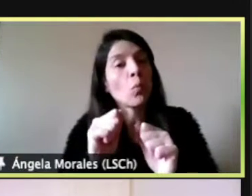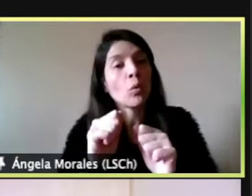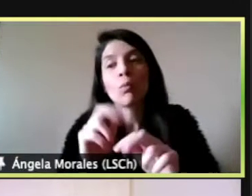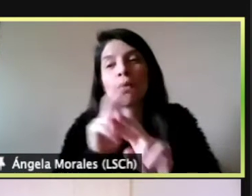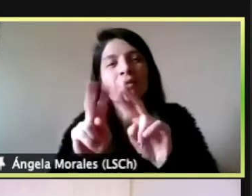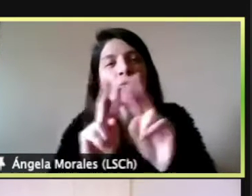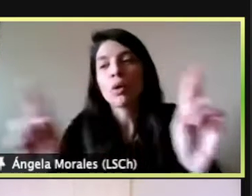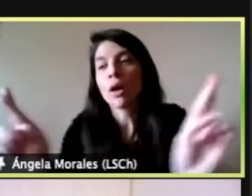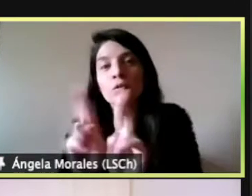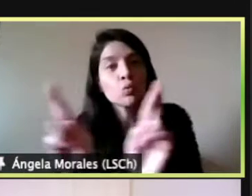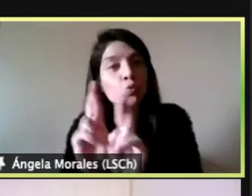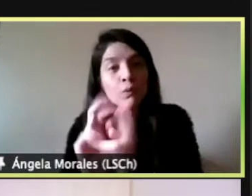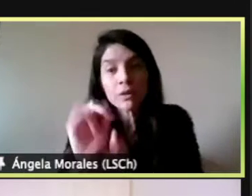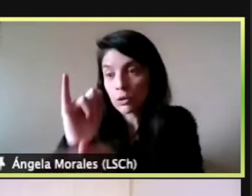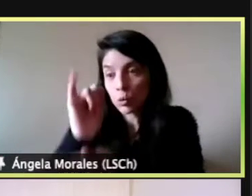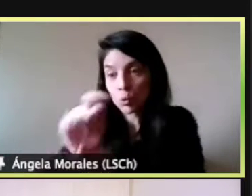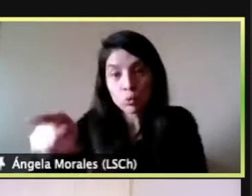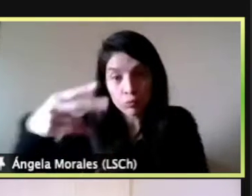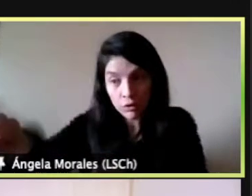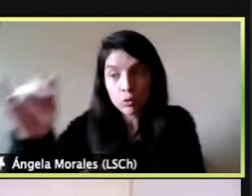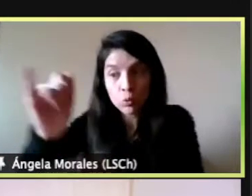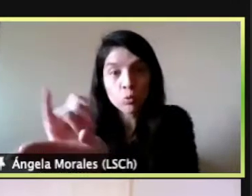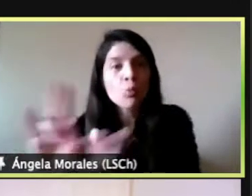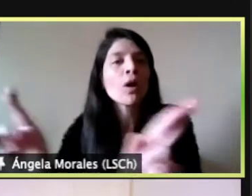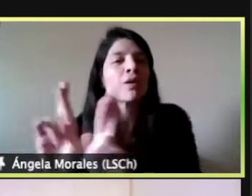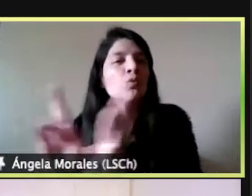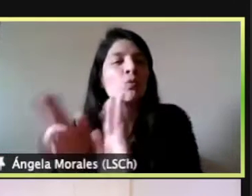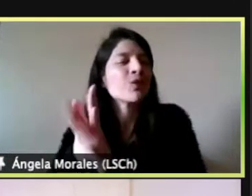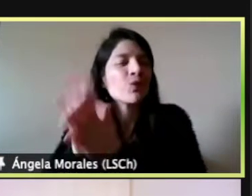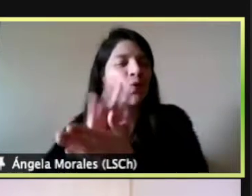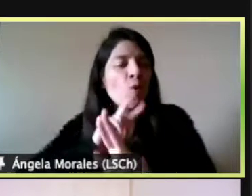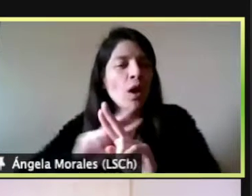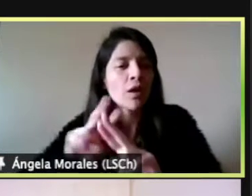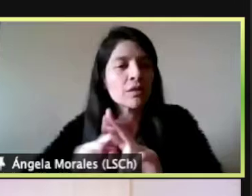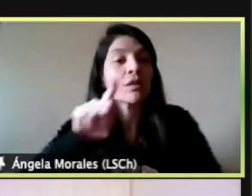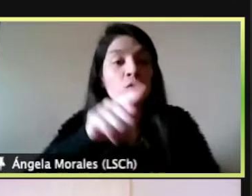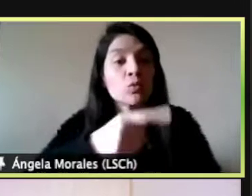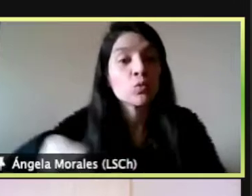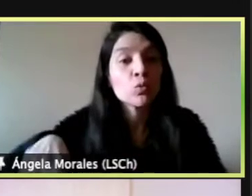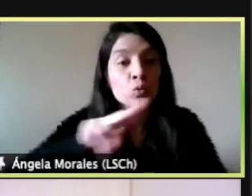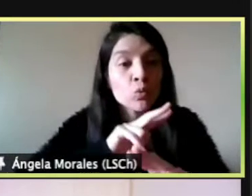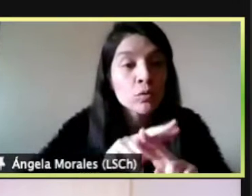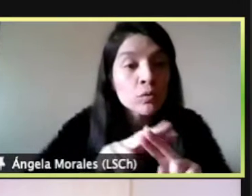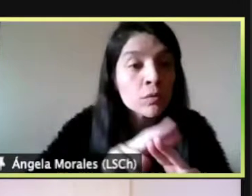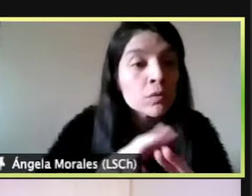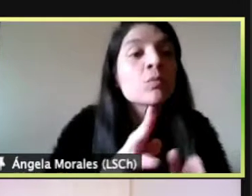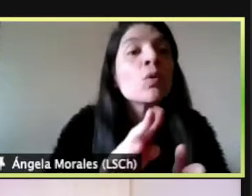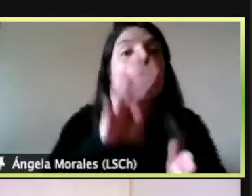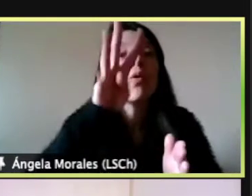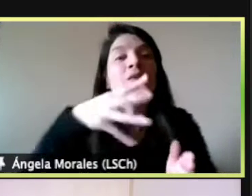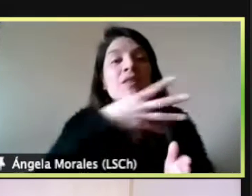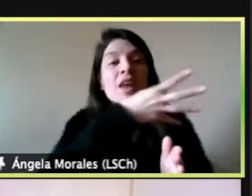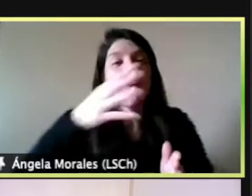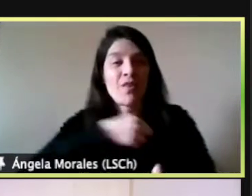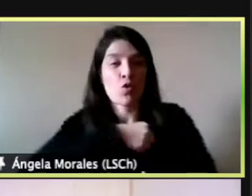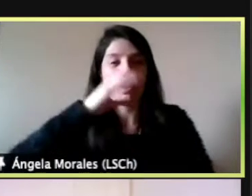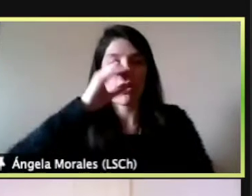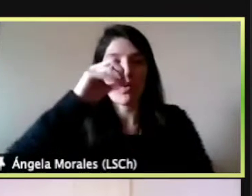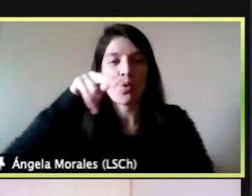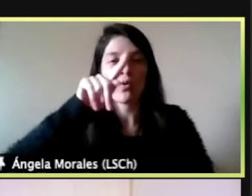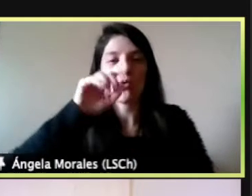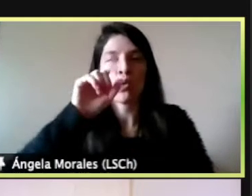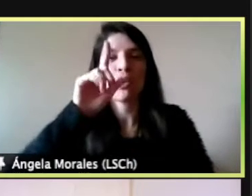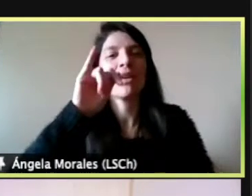que se están haciendo, y esto lo hicimos a través de una funcionalidad que se llama tablas consolidadas, en donde nosotros tuvimos acá un